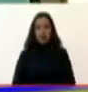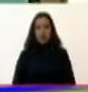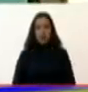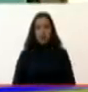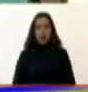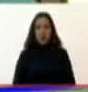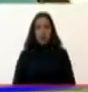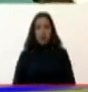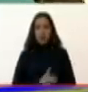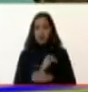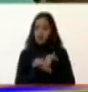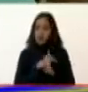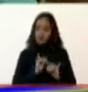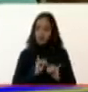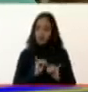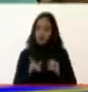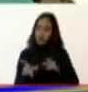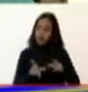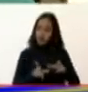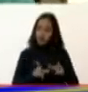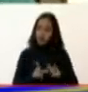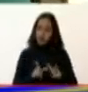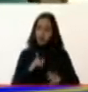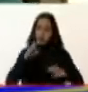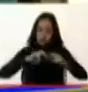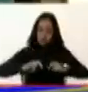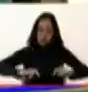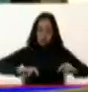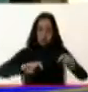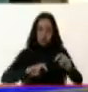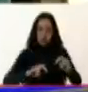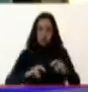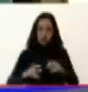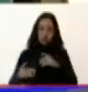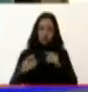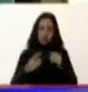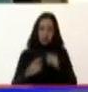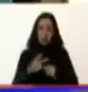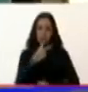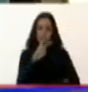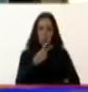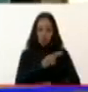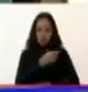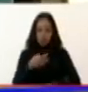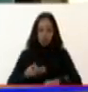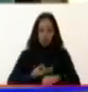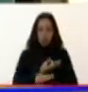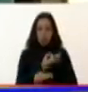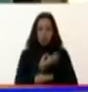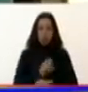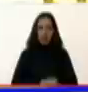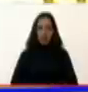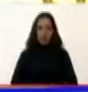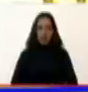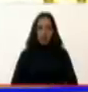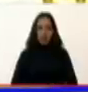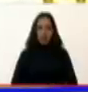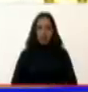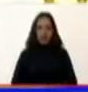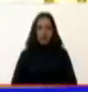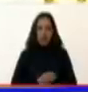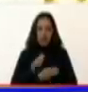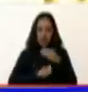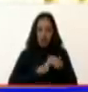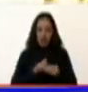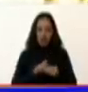de una vez, siéntense a hablar dos, tres horas, dibujen, hagan la arquitectura, la ingeniería de